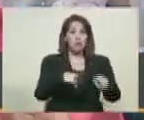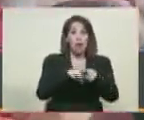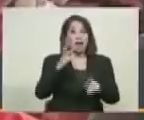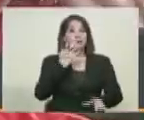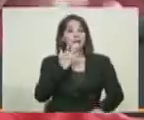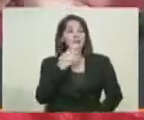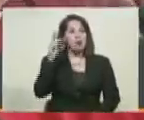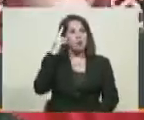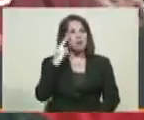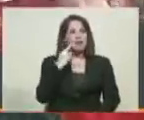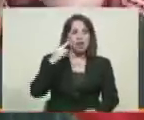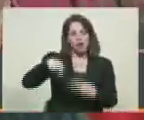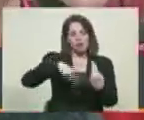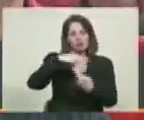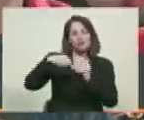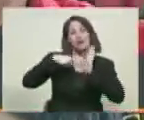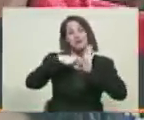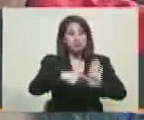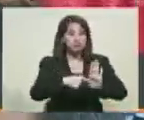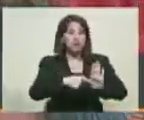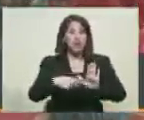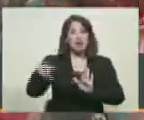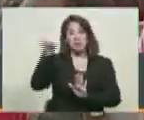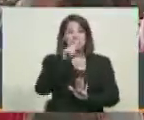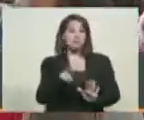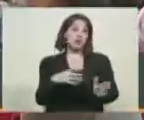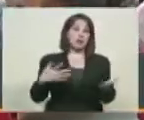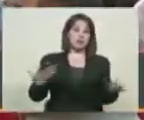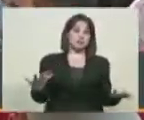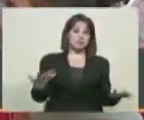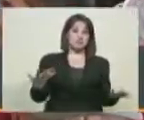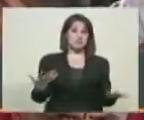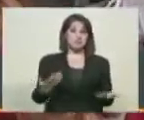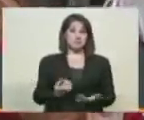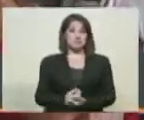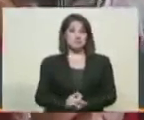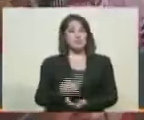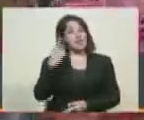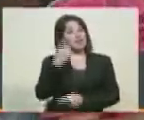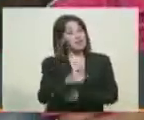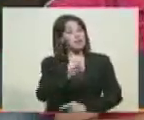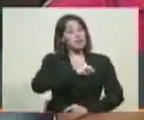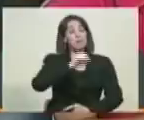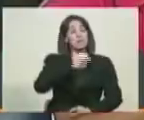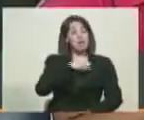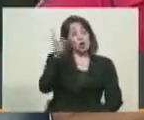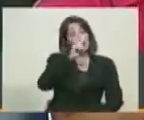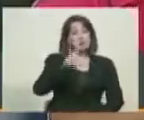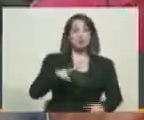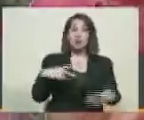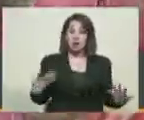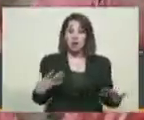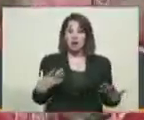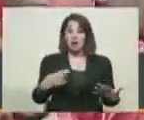bolivariano y revolucionario que emana de Venezuela. Que tenga miedo al ejemplo venezolano.